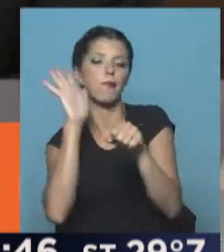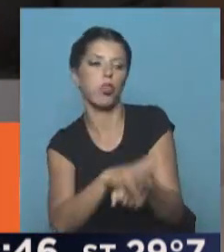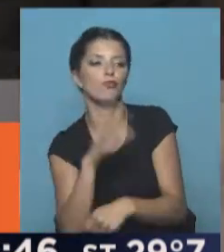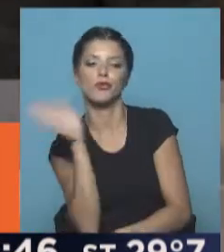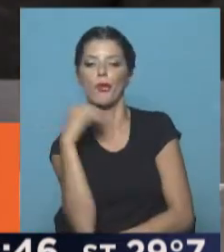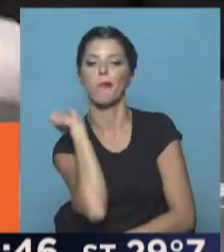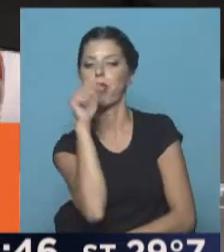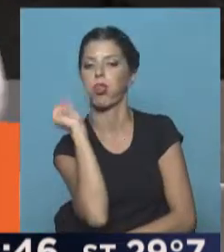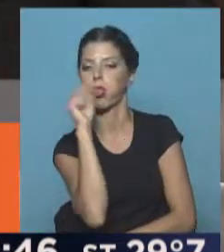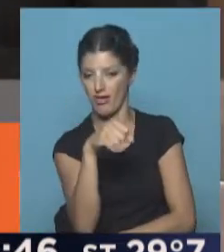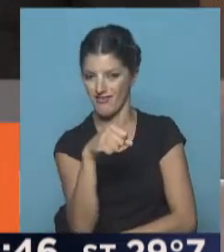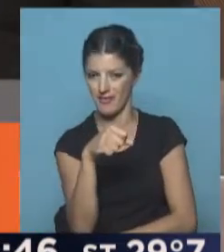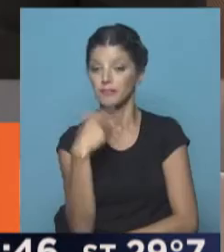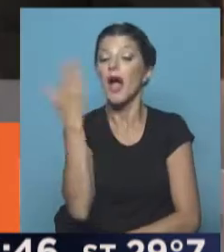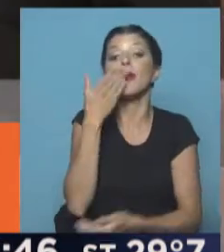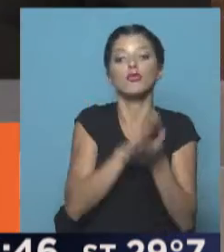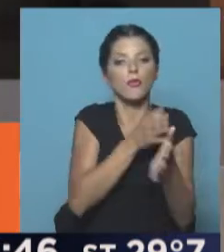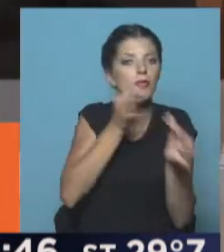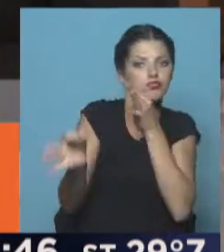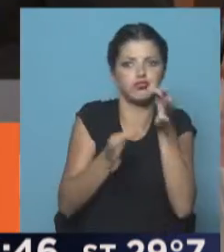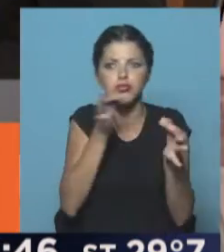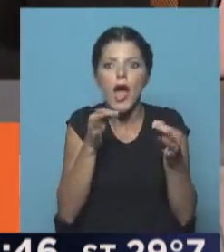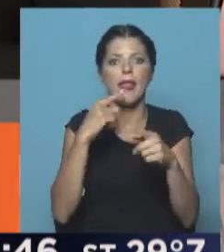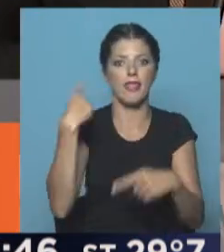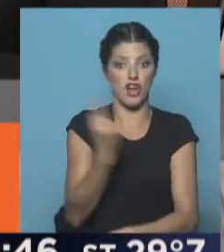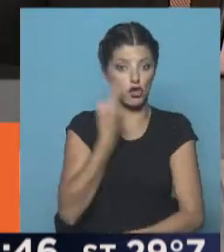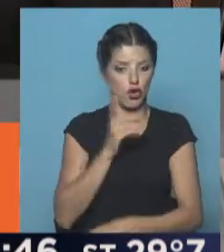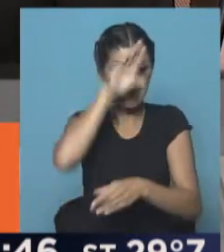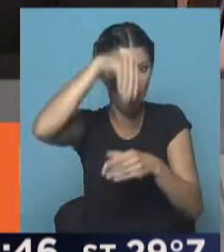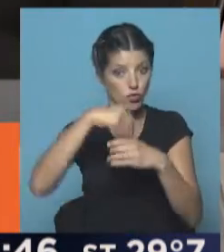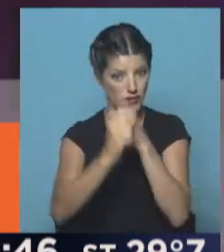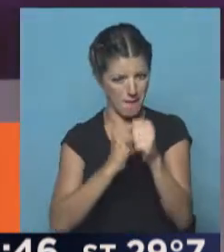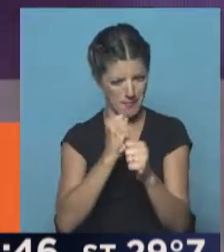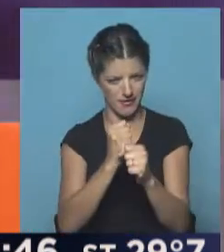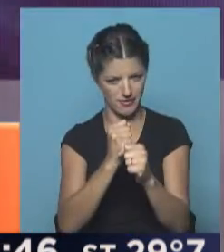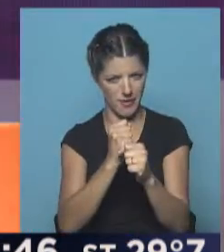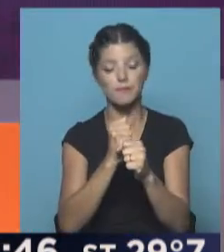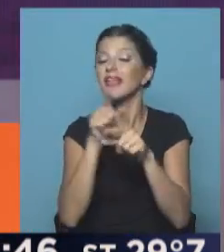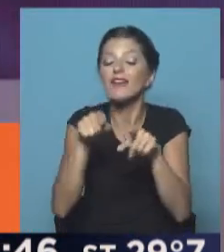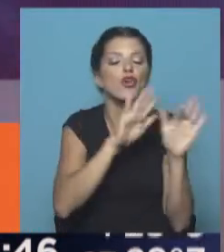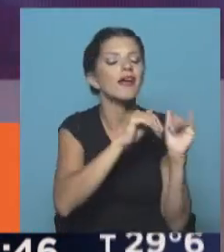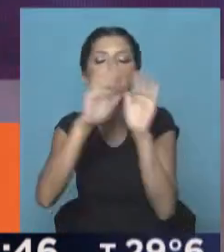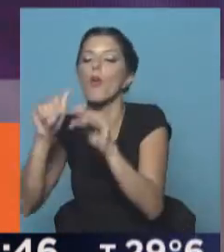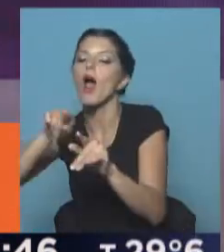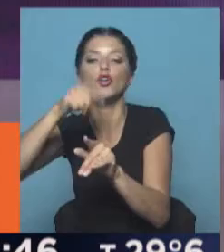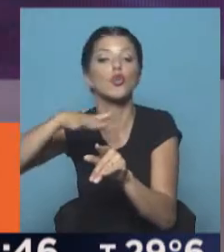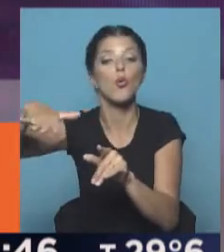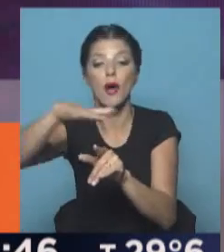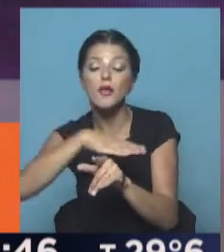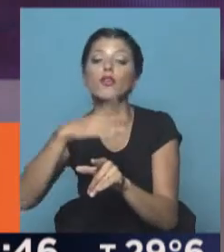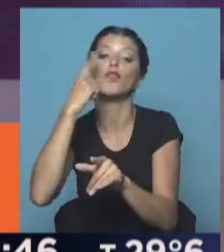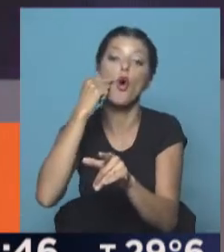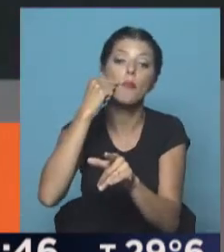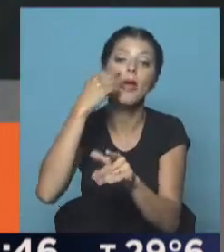hablando de discusiones de directorios, es decir, de CEOs, de compañías, y lo mismo ocurre en ámbitos en los cuales hay mayoría masculina y de repente